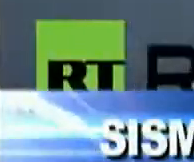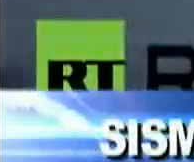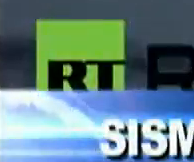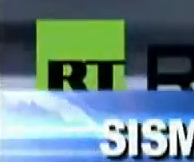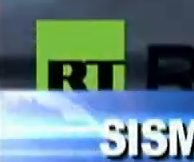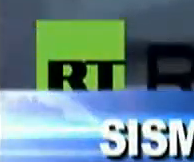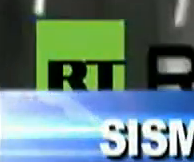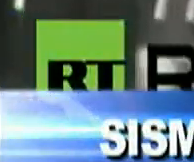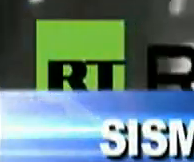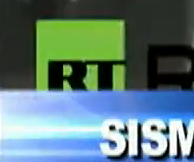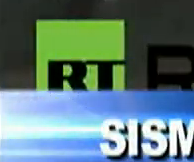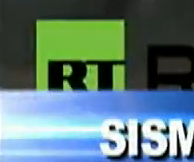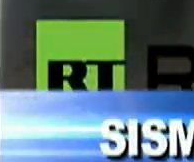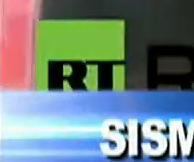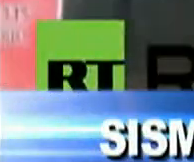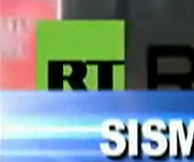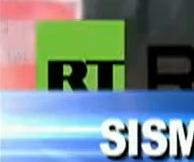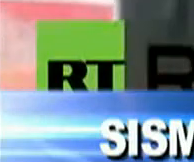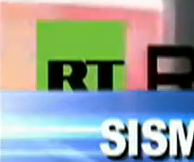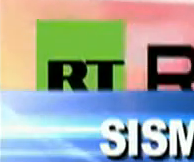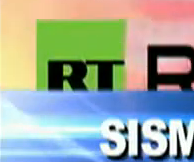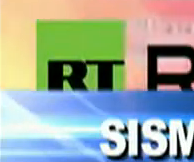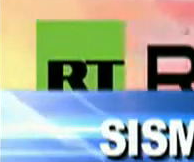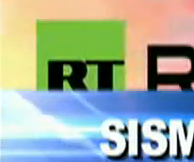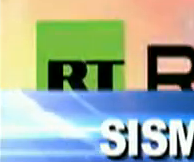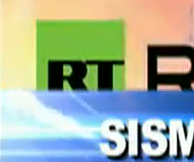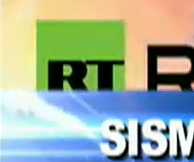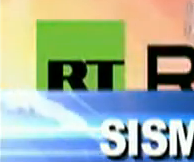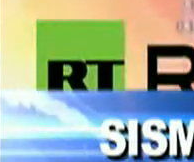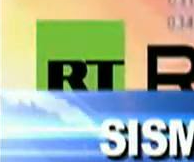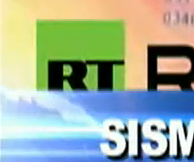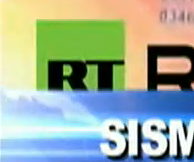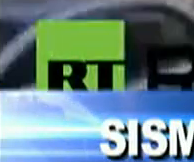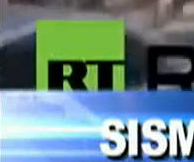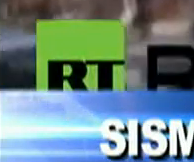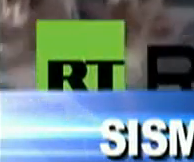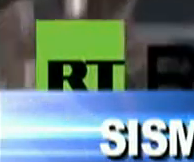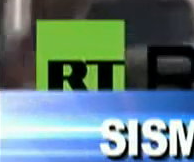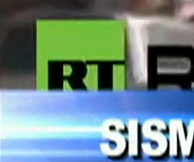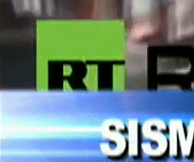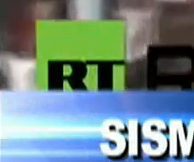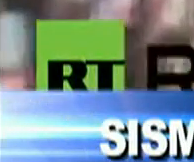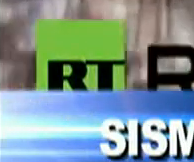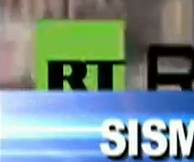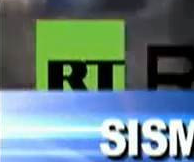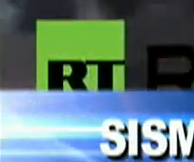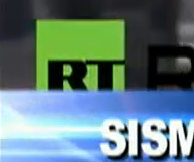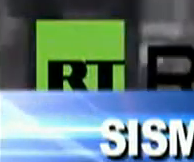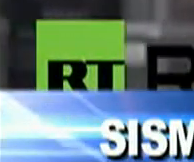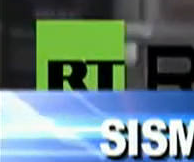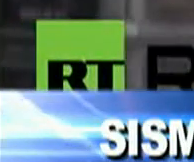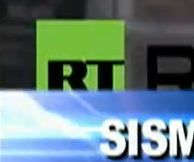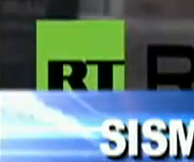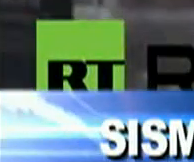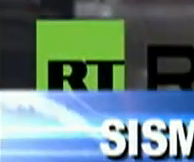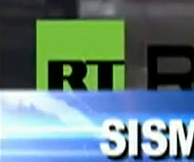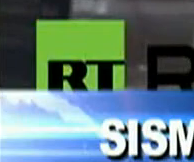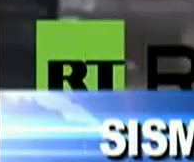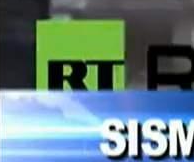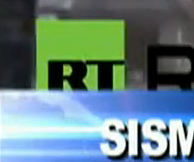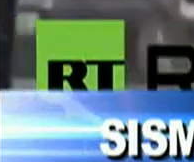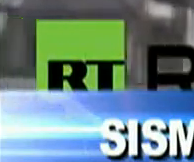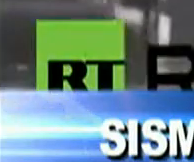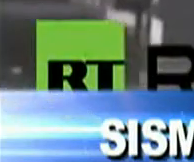En lo internacional, más de 280 muertos dejó sismo de 7.5 grados